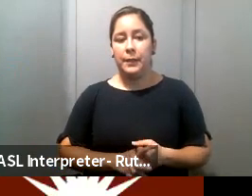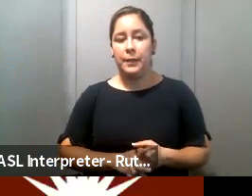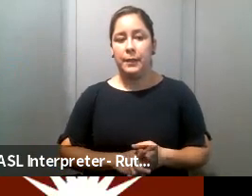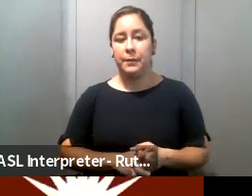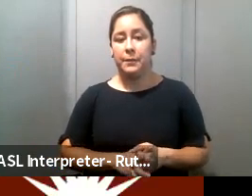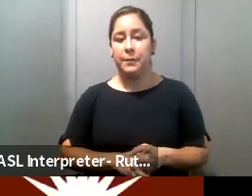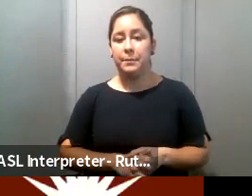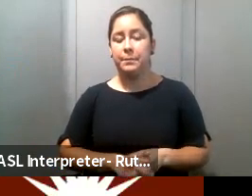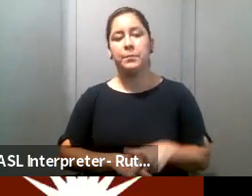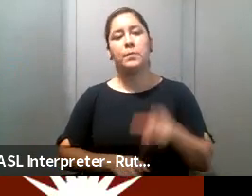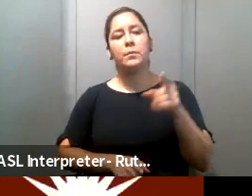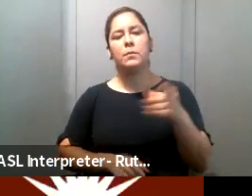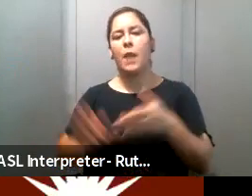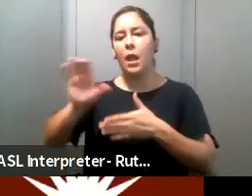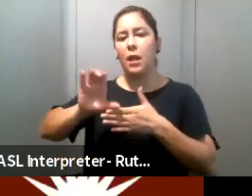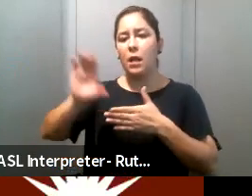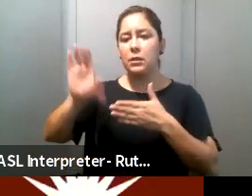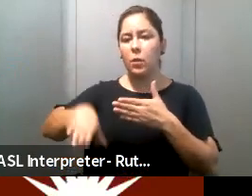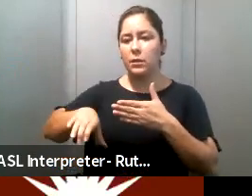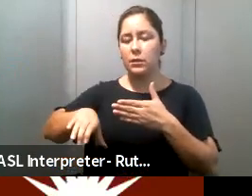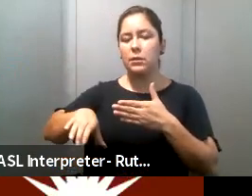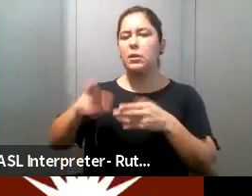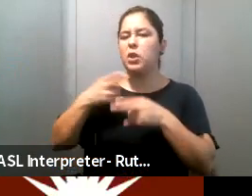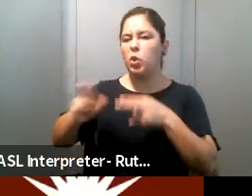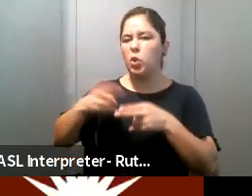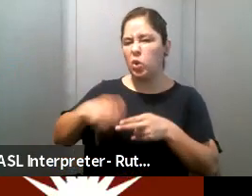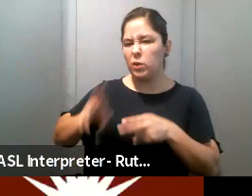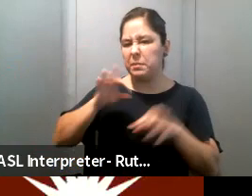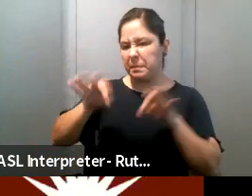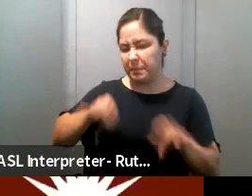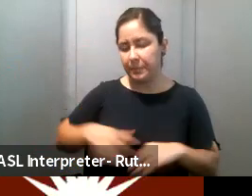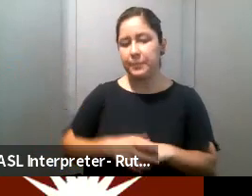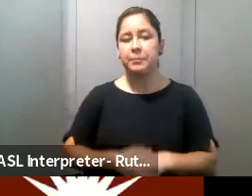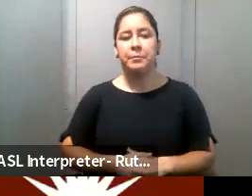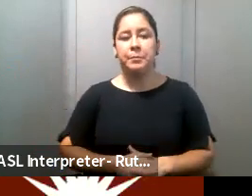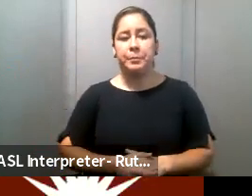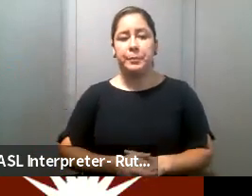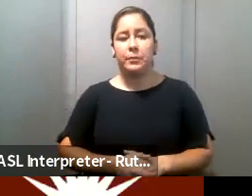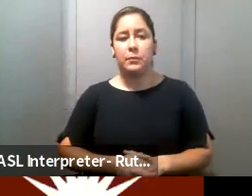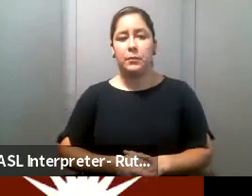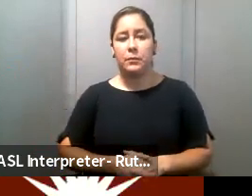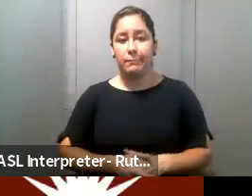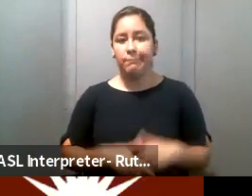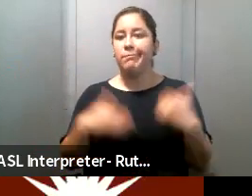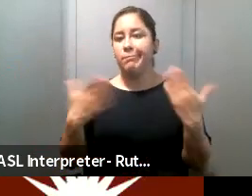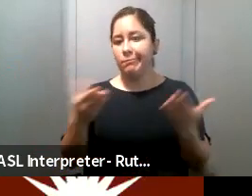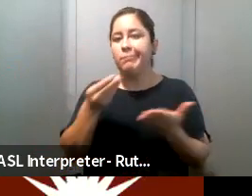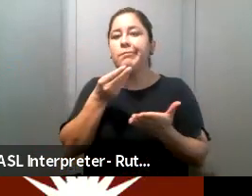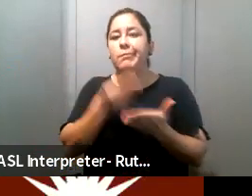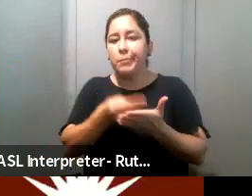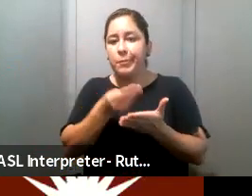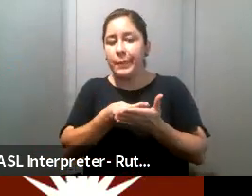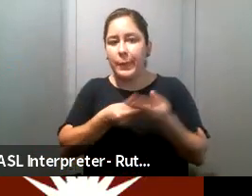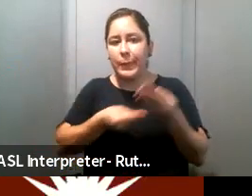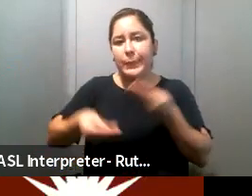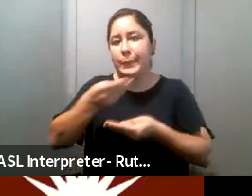Aquí las consecuencias a largo plazo, voy a ir un poco breve, ya hemos hablado la dificultad financiera en nuestras familias,